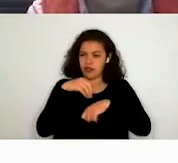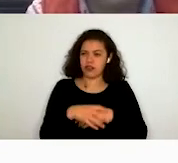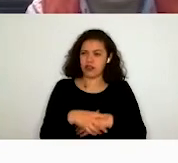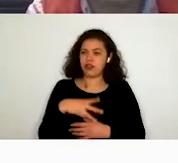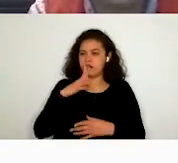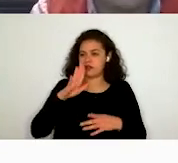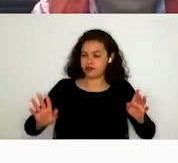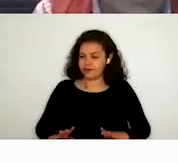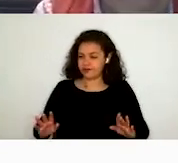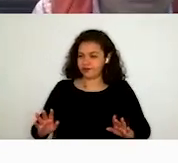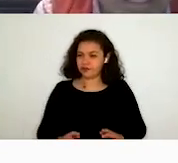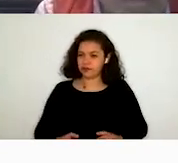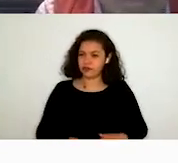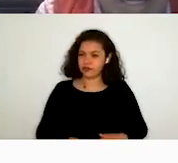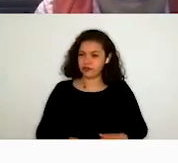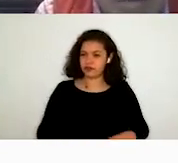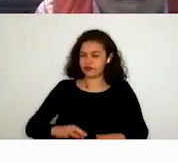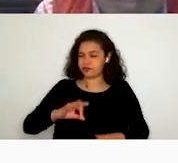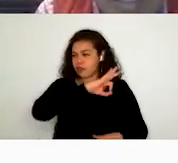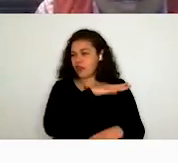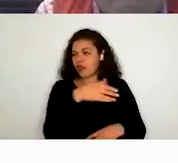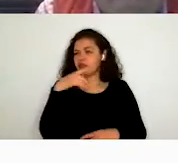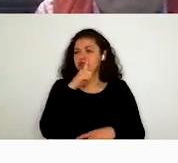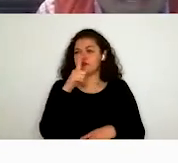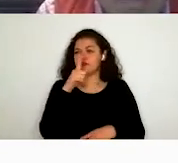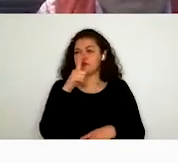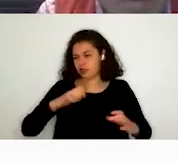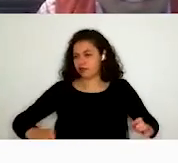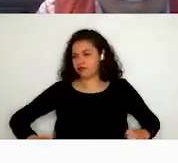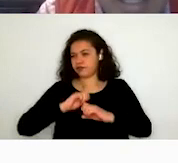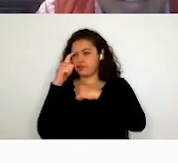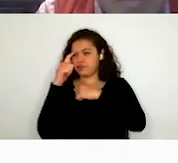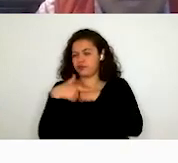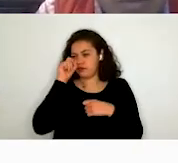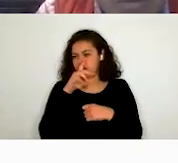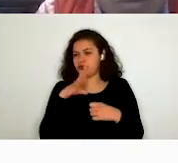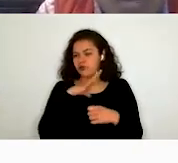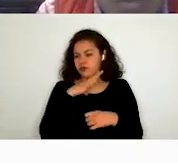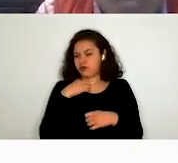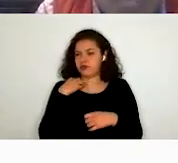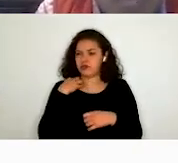características permita una adecuada iluminación ante alguna emergencia, tal y como se señala en el punto